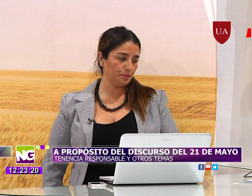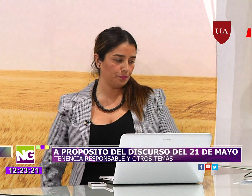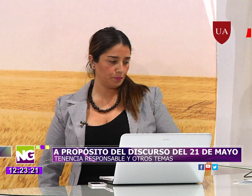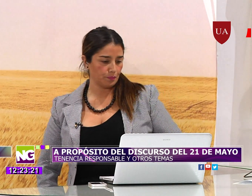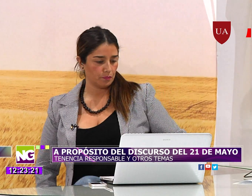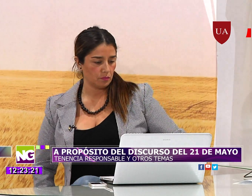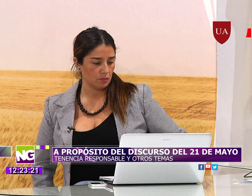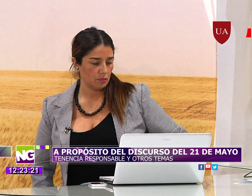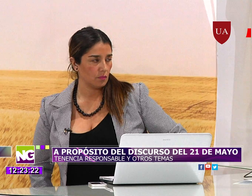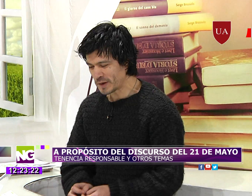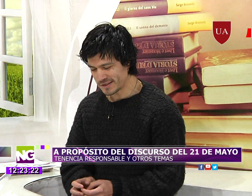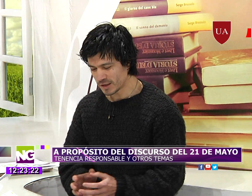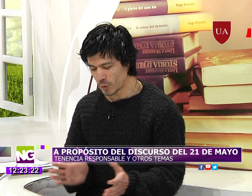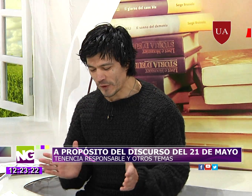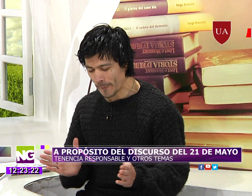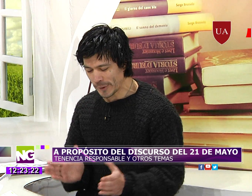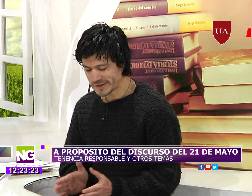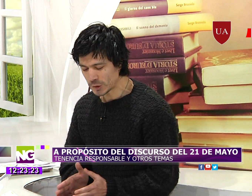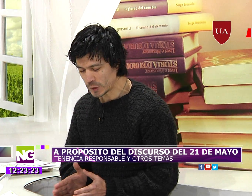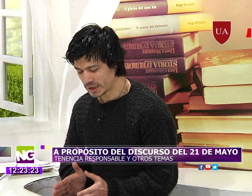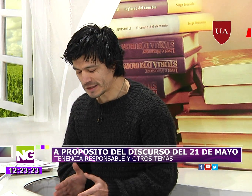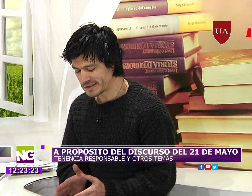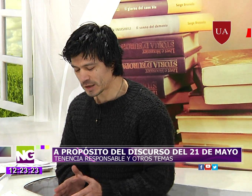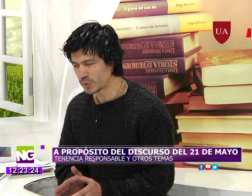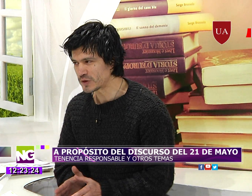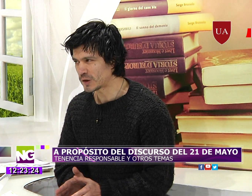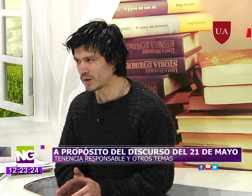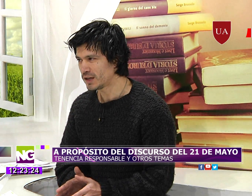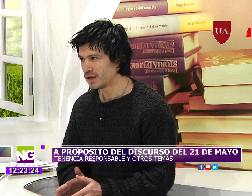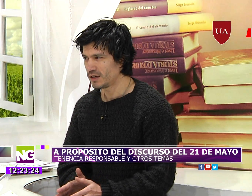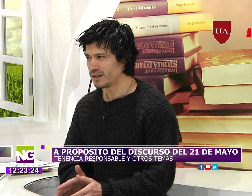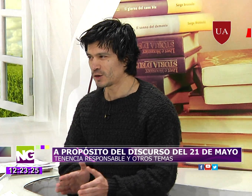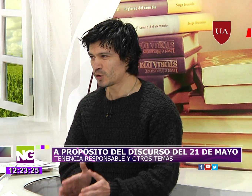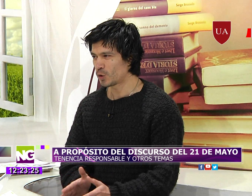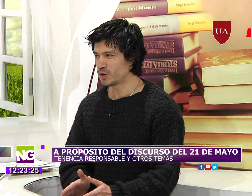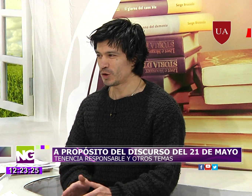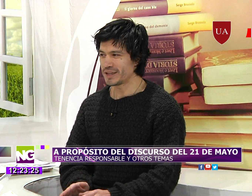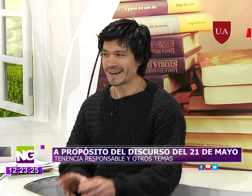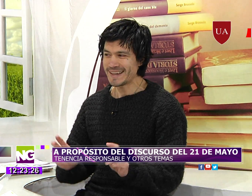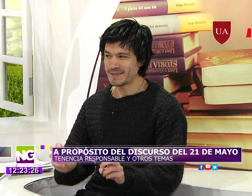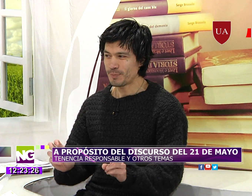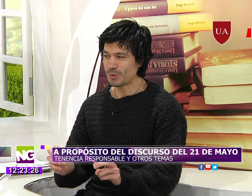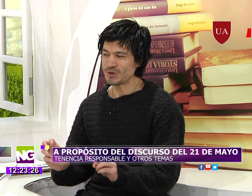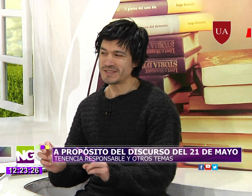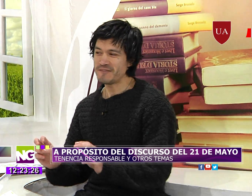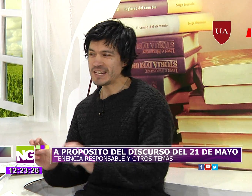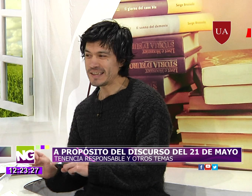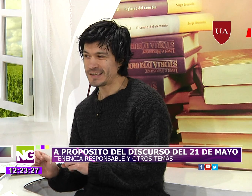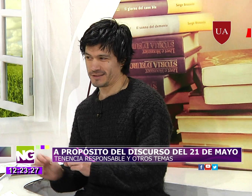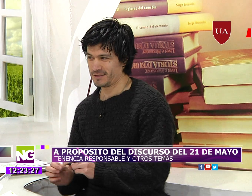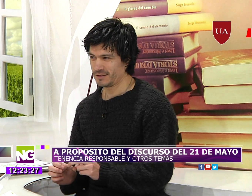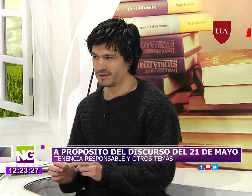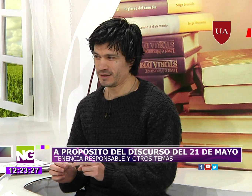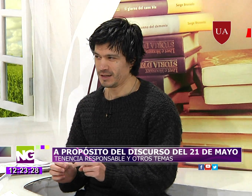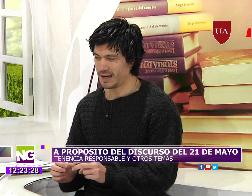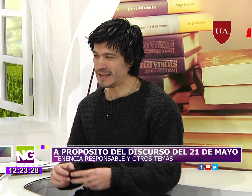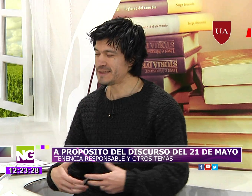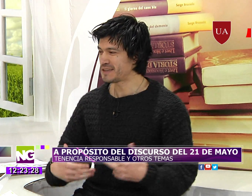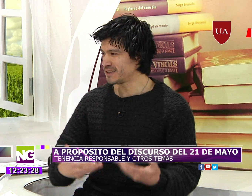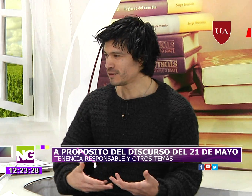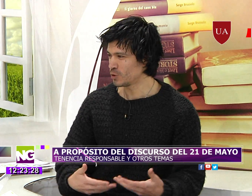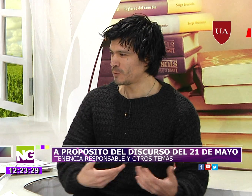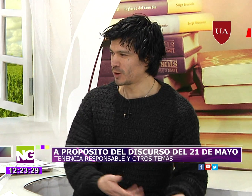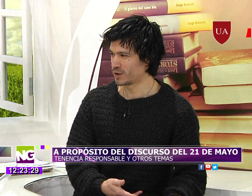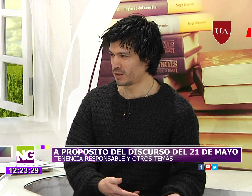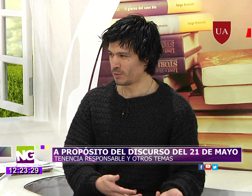punto. Ya. En resumen, así como bien básico, tenencia responsable es el conjunto de responsabilidades